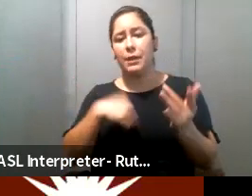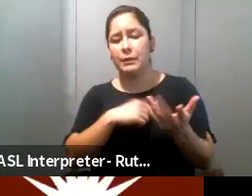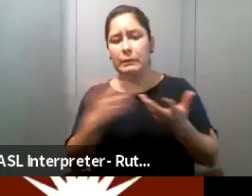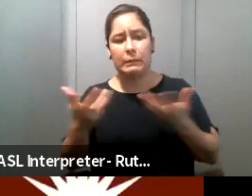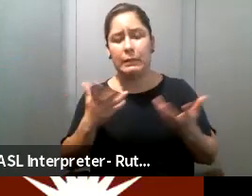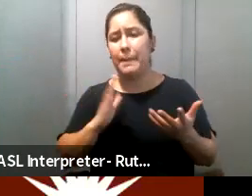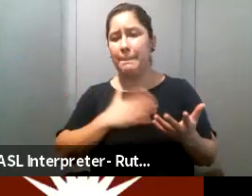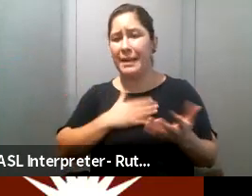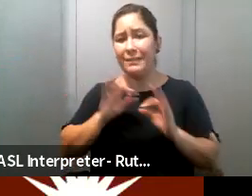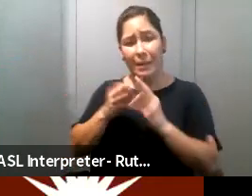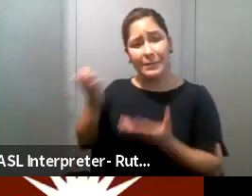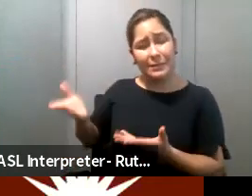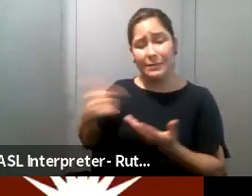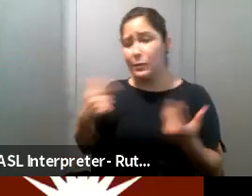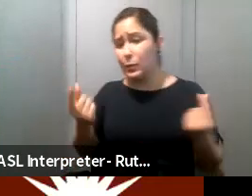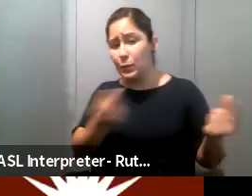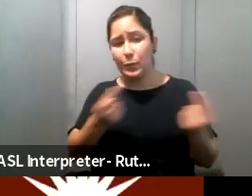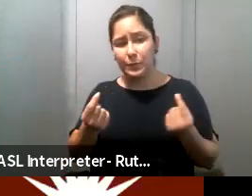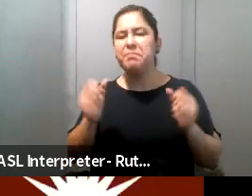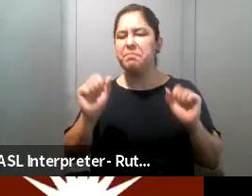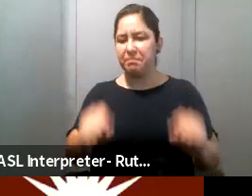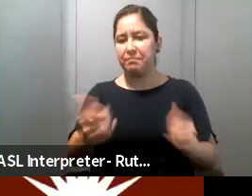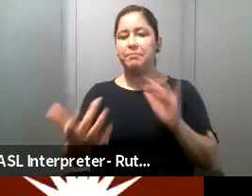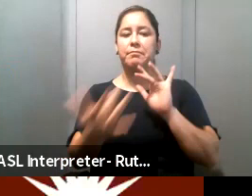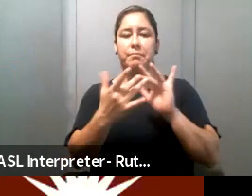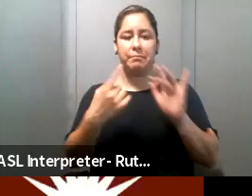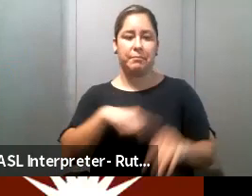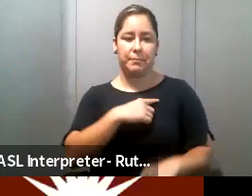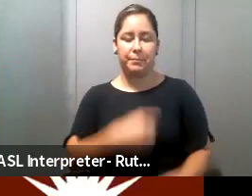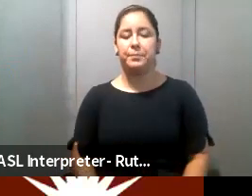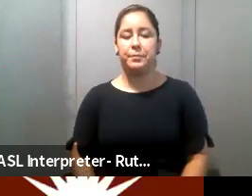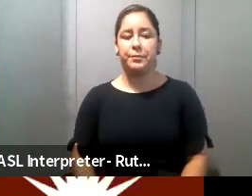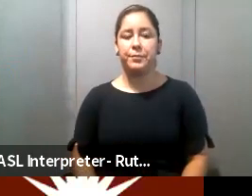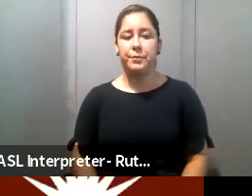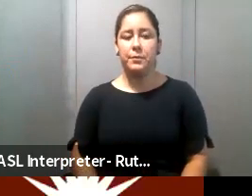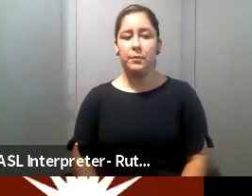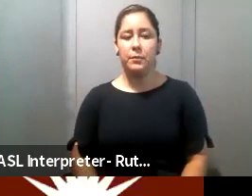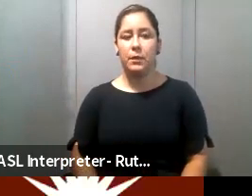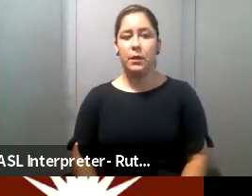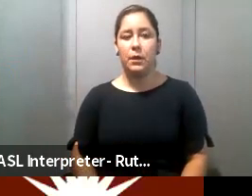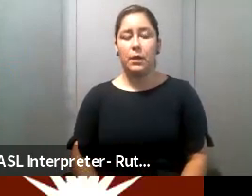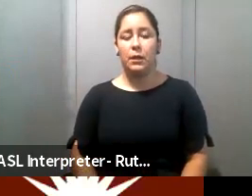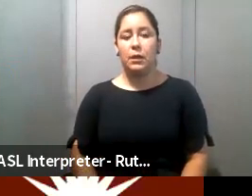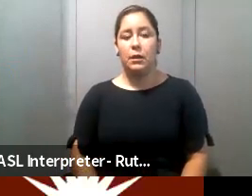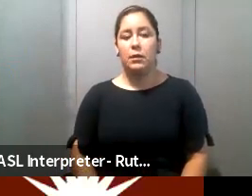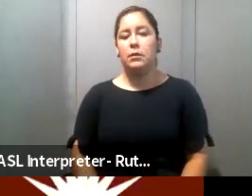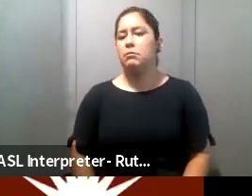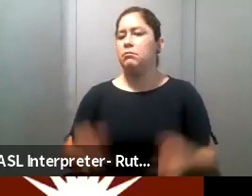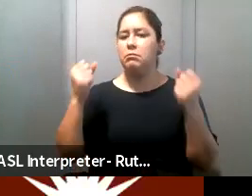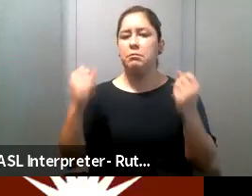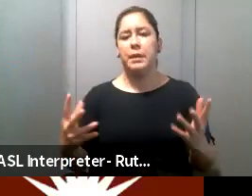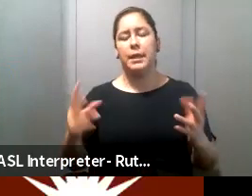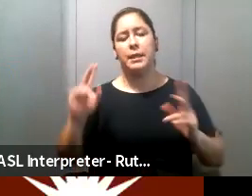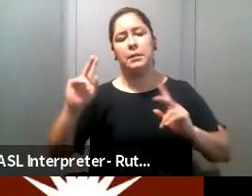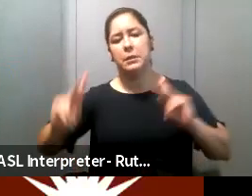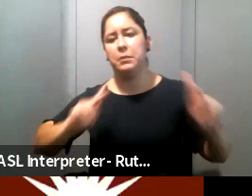nos pueden llamar y desde la implementación pues recibimos llamadas de la